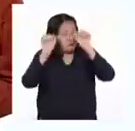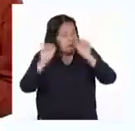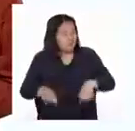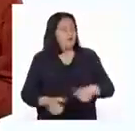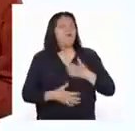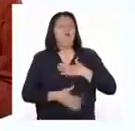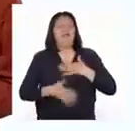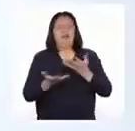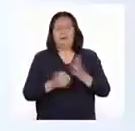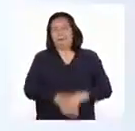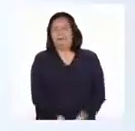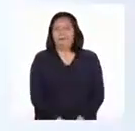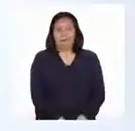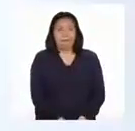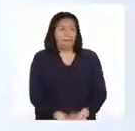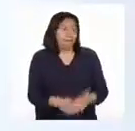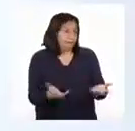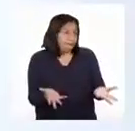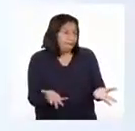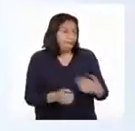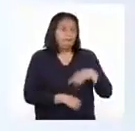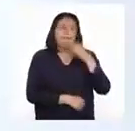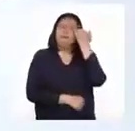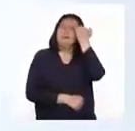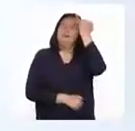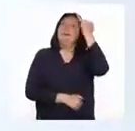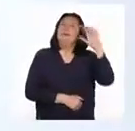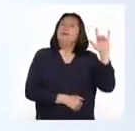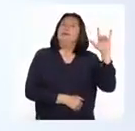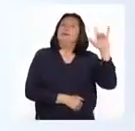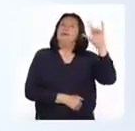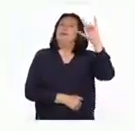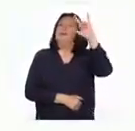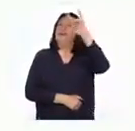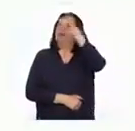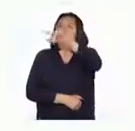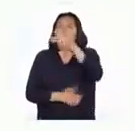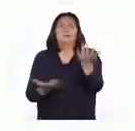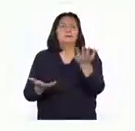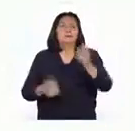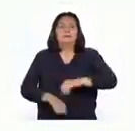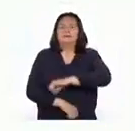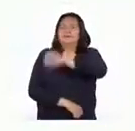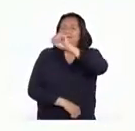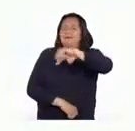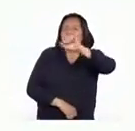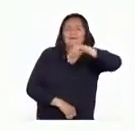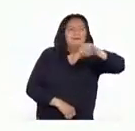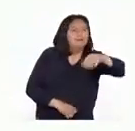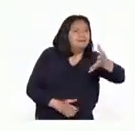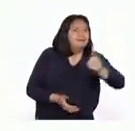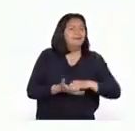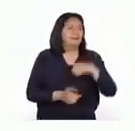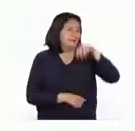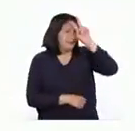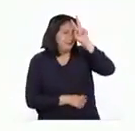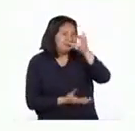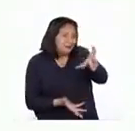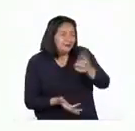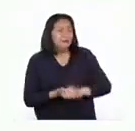siempre es más divertido. Hoy vamos a imaginar que nos vamos de viaje a la sierra o región altoandina de nuestro